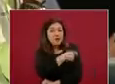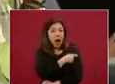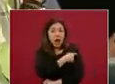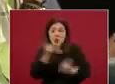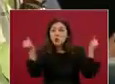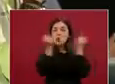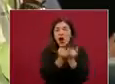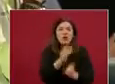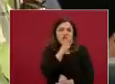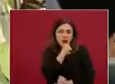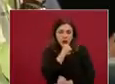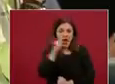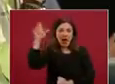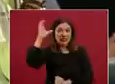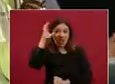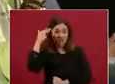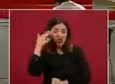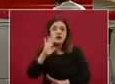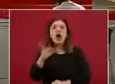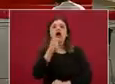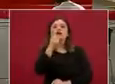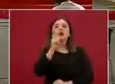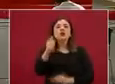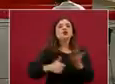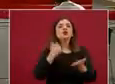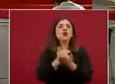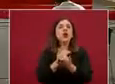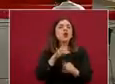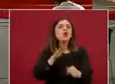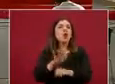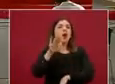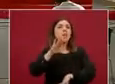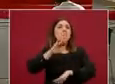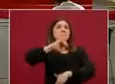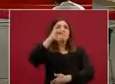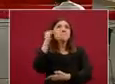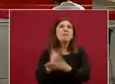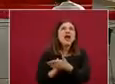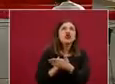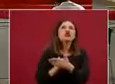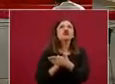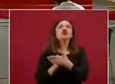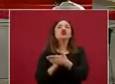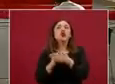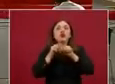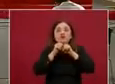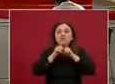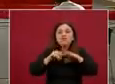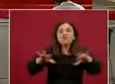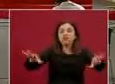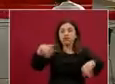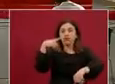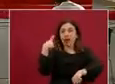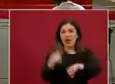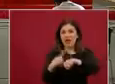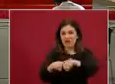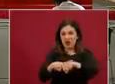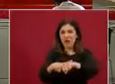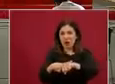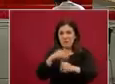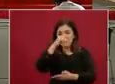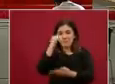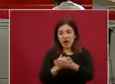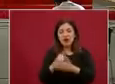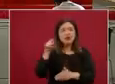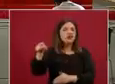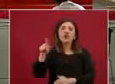tiempo. China ya dijo, por ejemplo, que en ciudades en las que hay como menor difusión menor transmisión de la enfermedad,